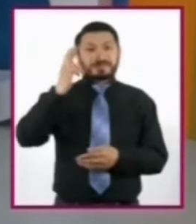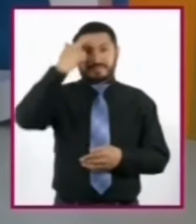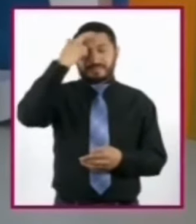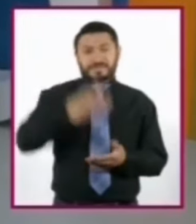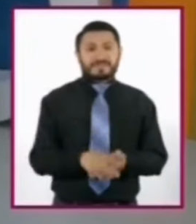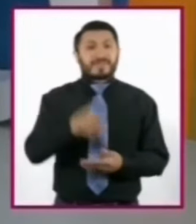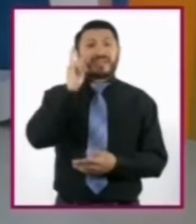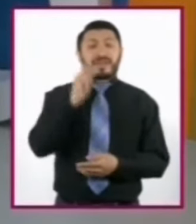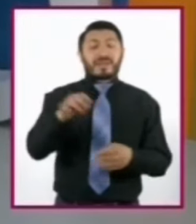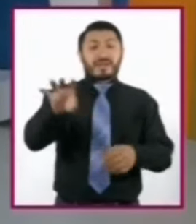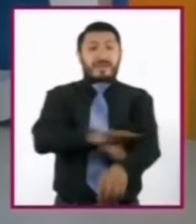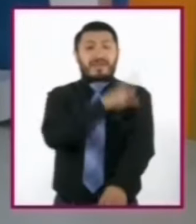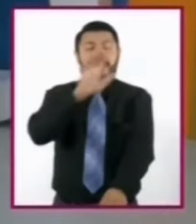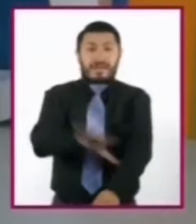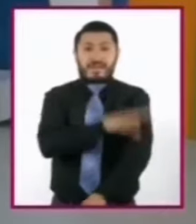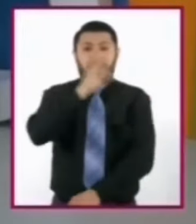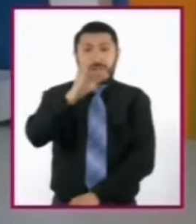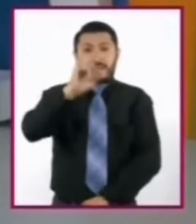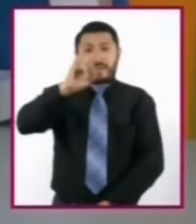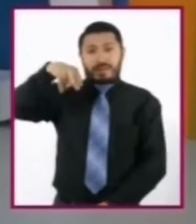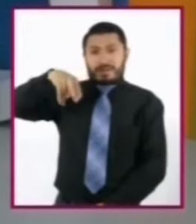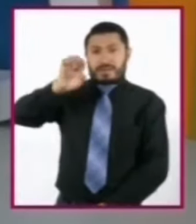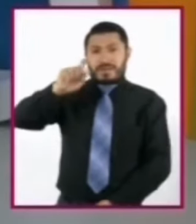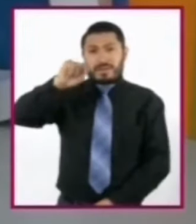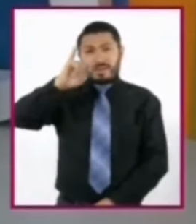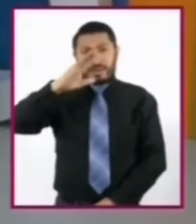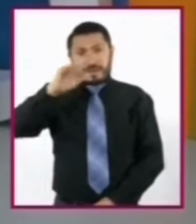es la energía cinética.